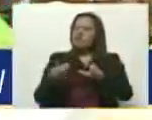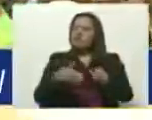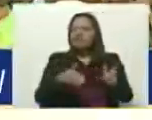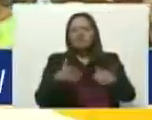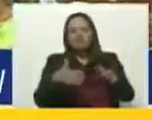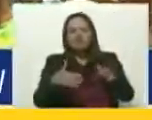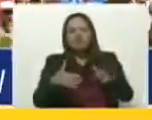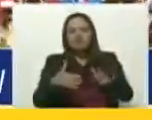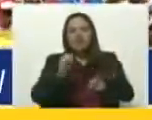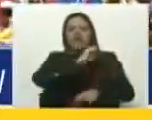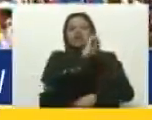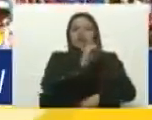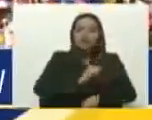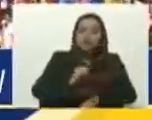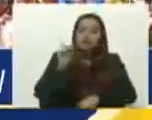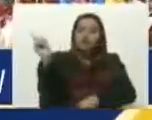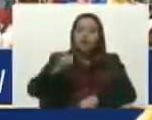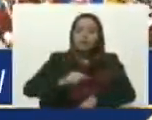en zulia